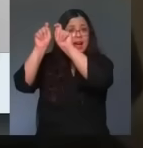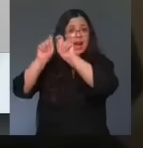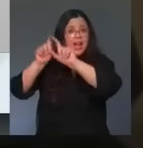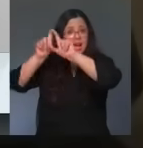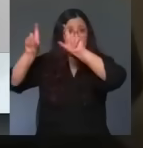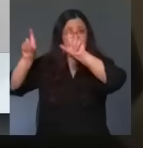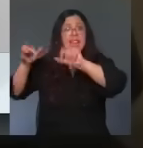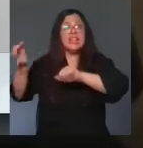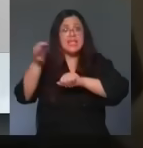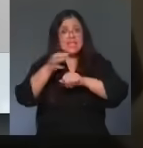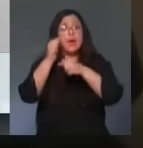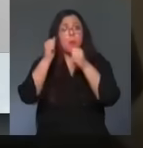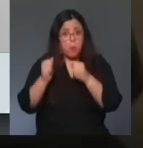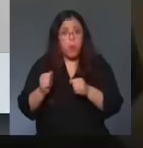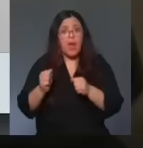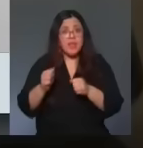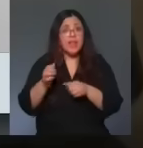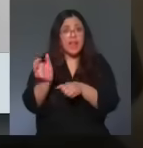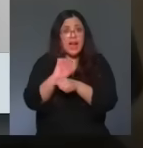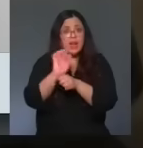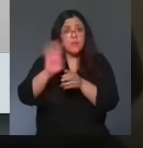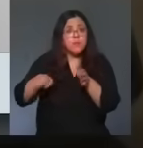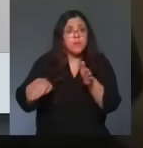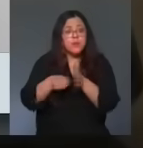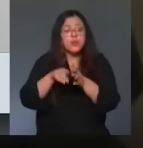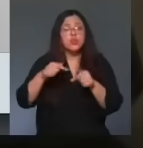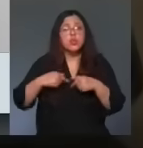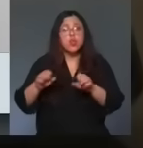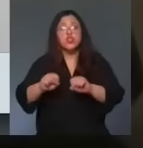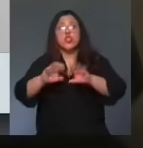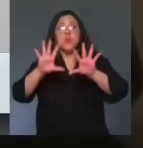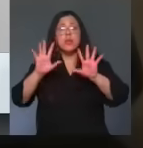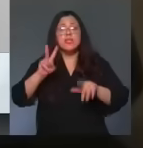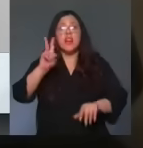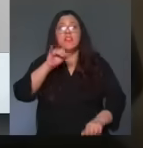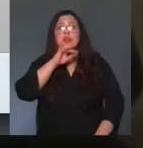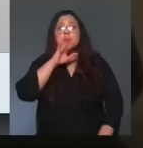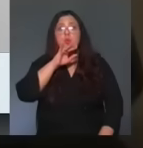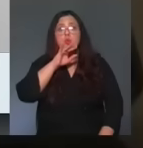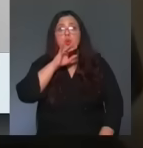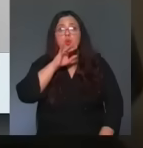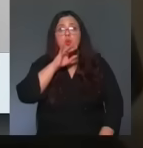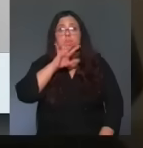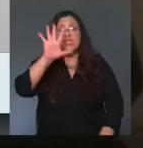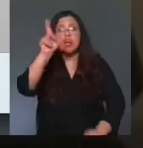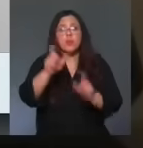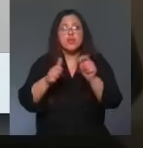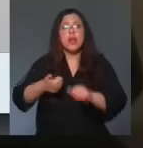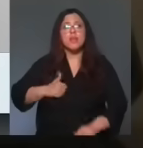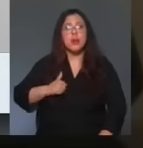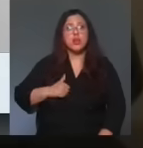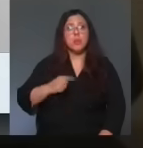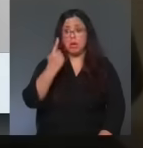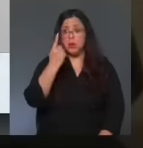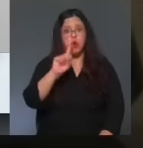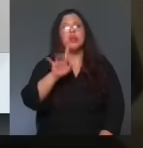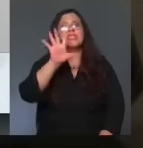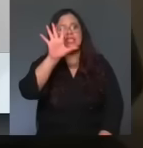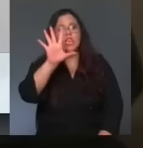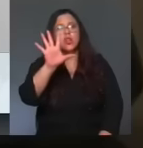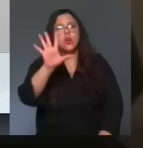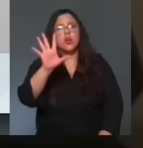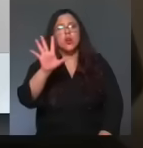Aquí mismo. Y me encuentro con la sorpresa que hace 20 minutos pasaron 5 inspectores, porque no pasan de uno, pasaron de 5, me dijeron